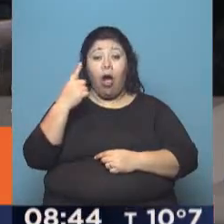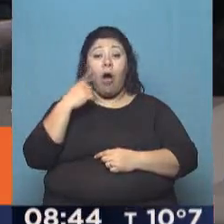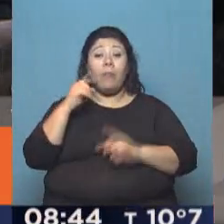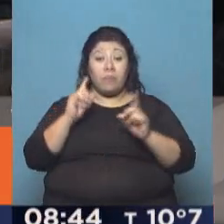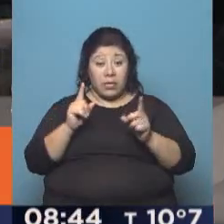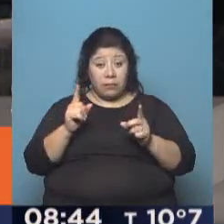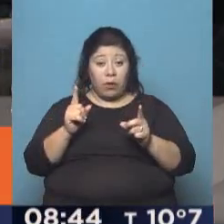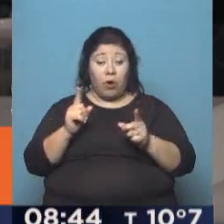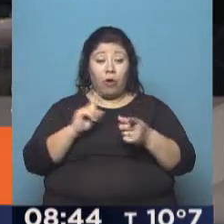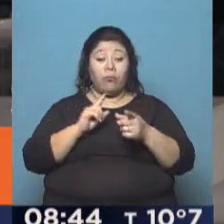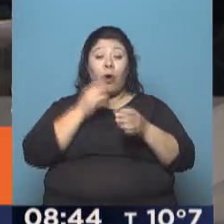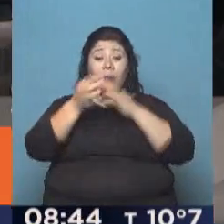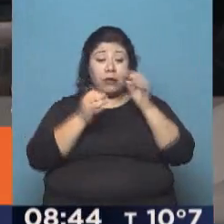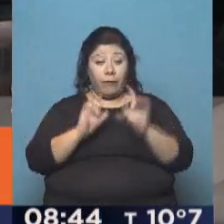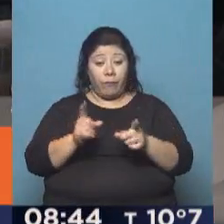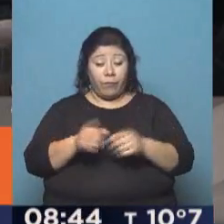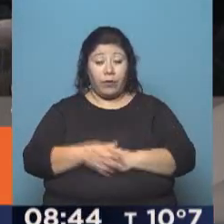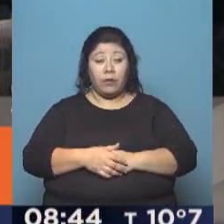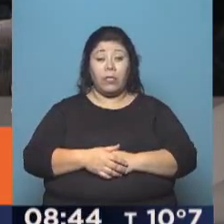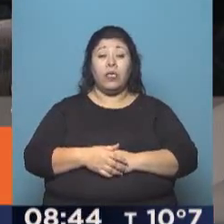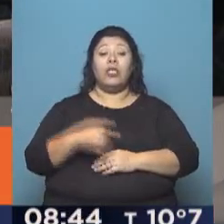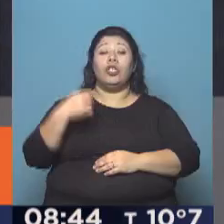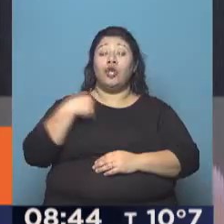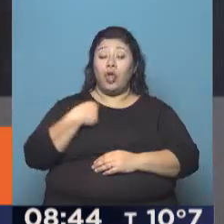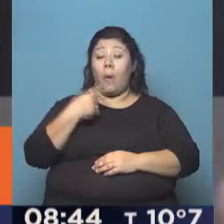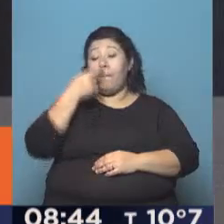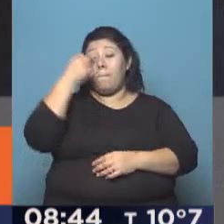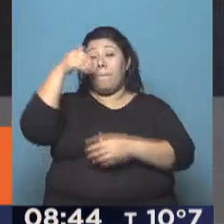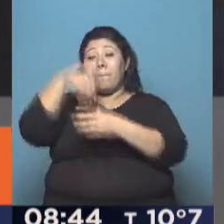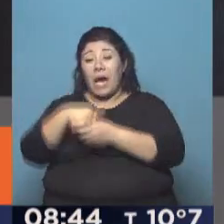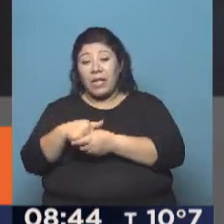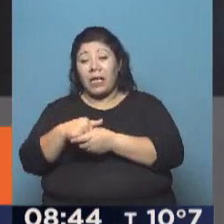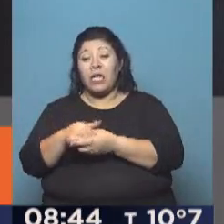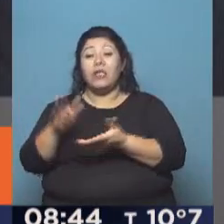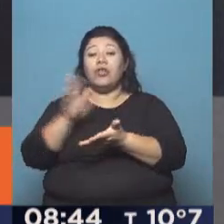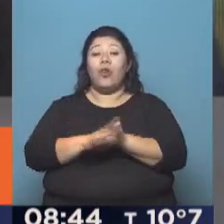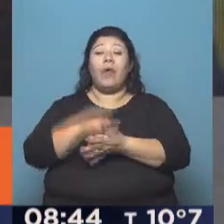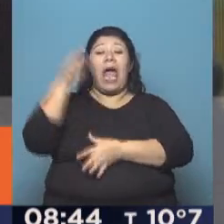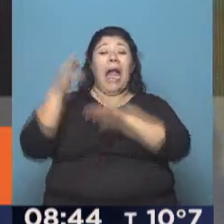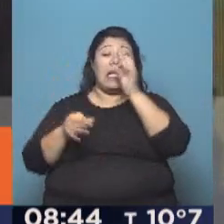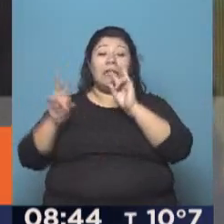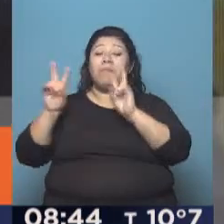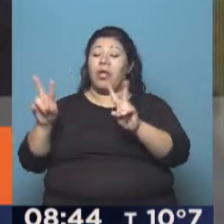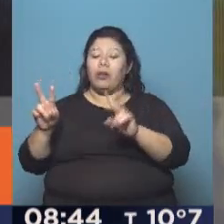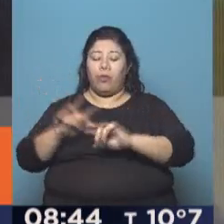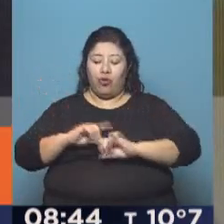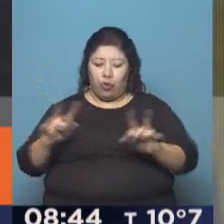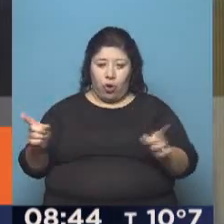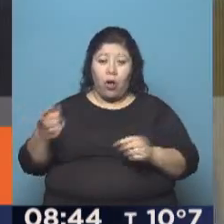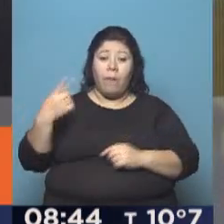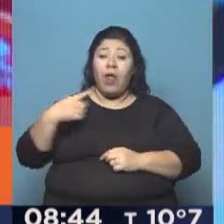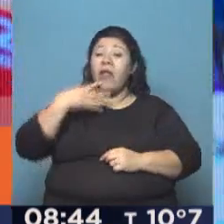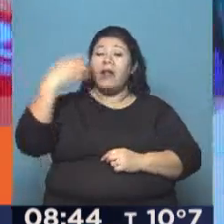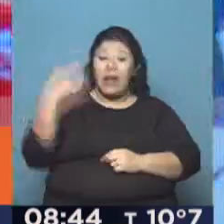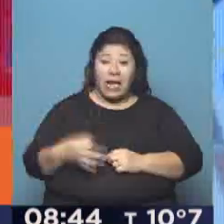ver yo creo que hay que a ver no no me quiero meter en un análisis sobre el peronismo pero sí es un dato de la realidad